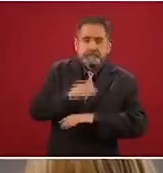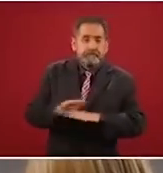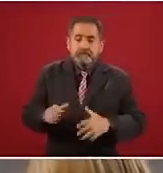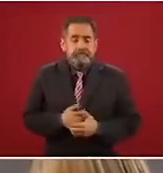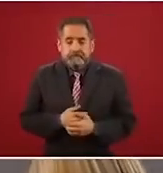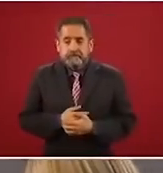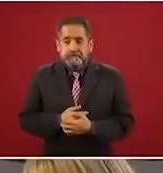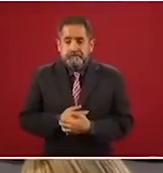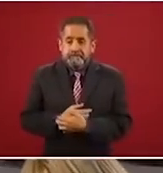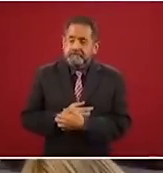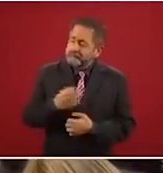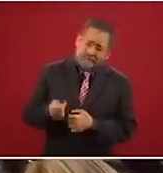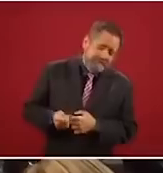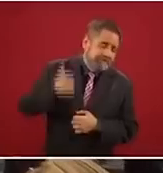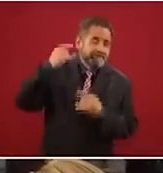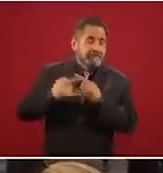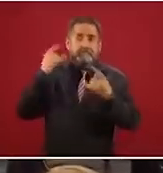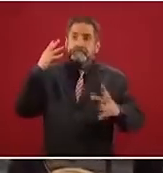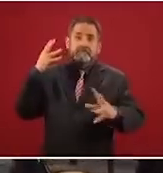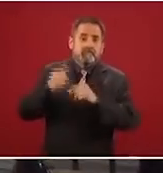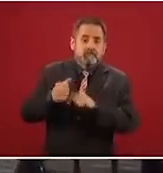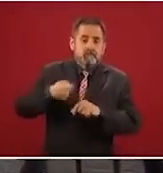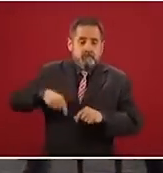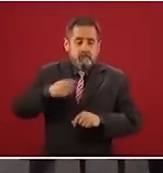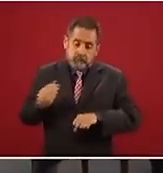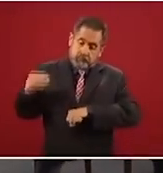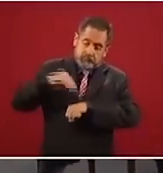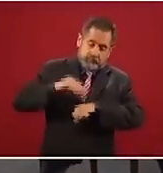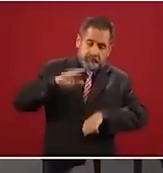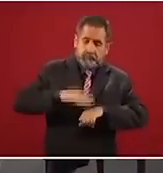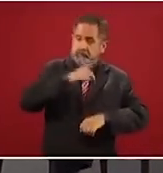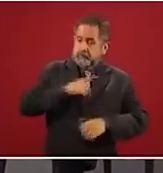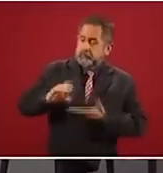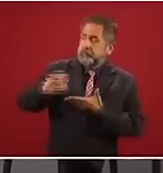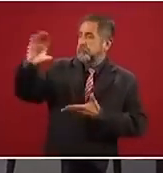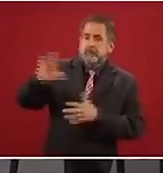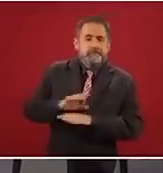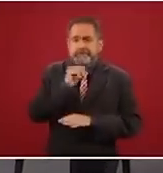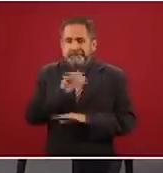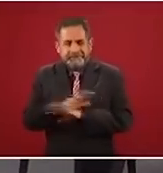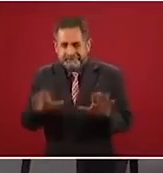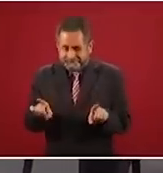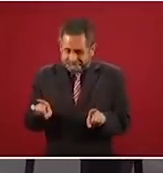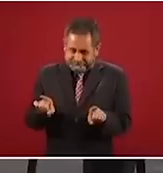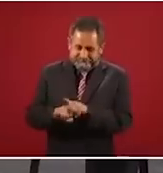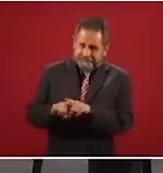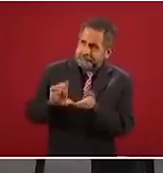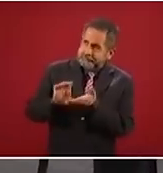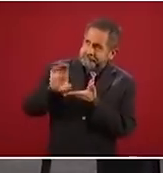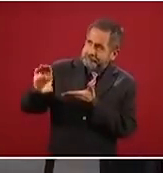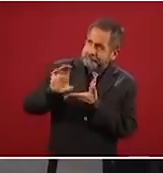por primera vez en muchos años. No creció la deuda pública.